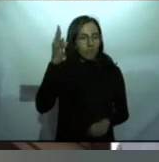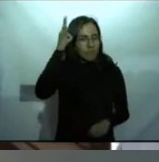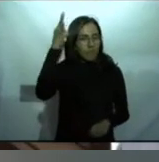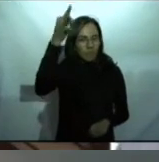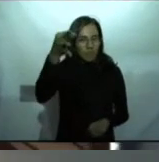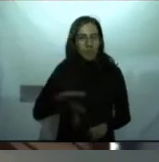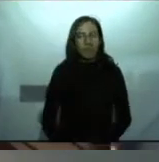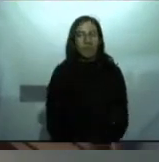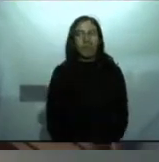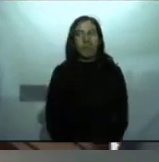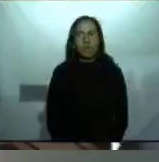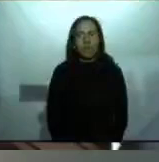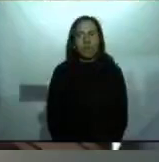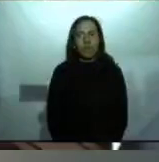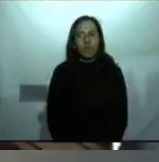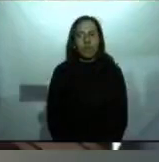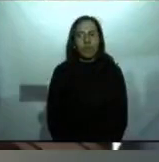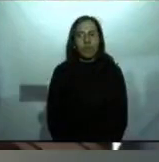¿Cómo ven eso?